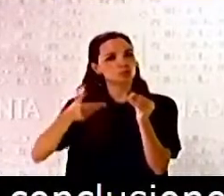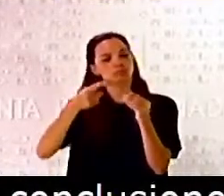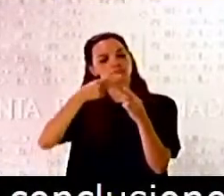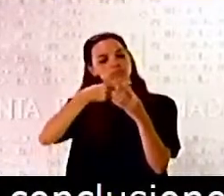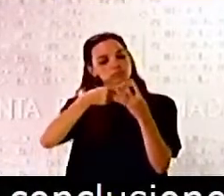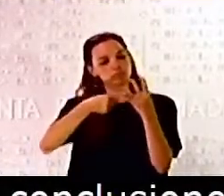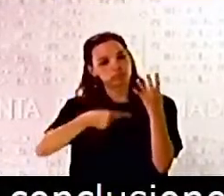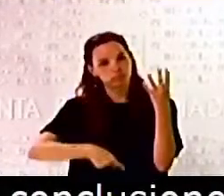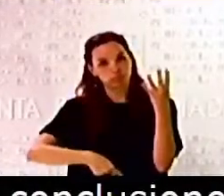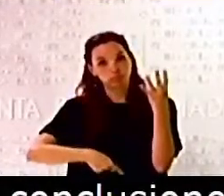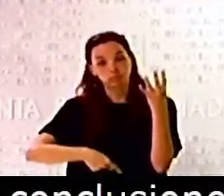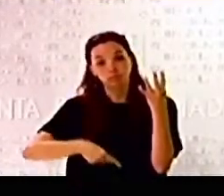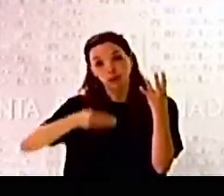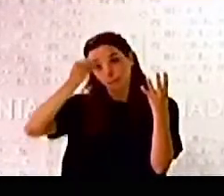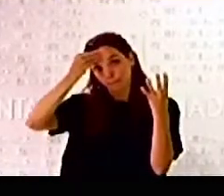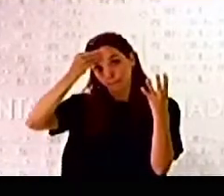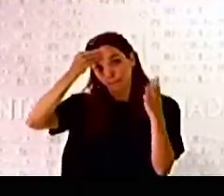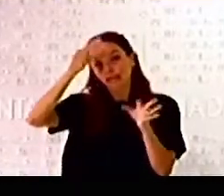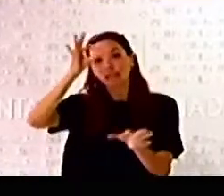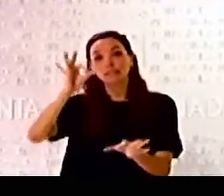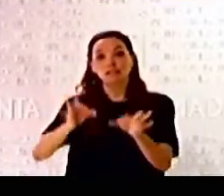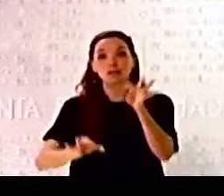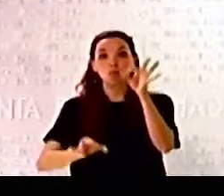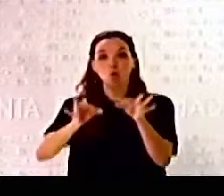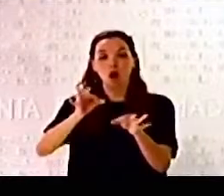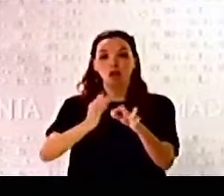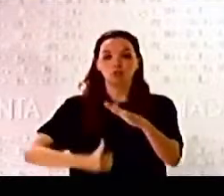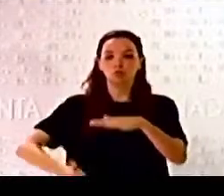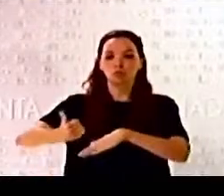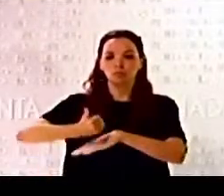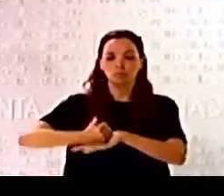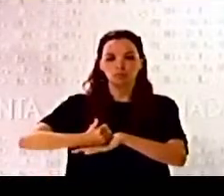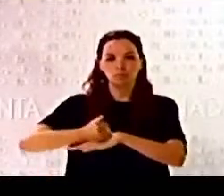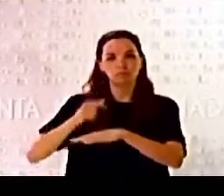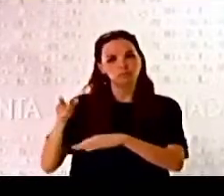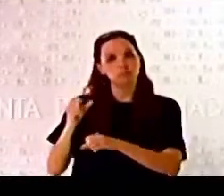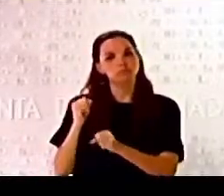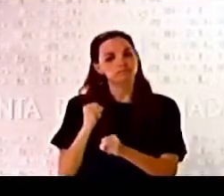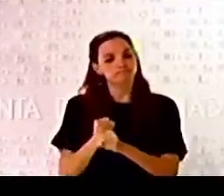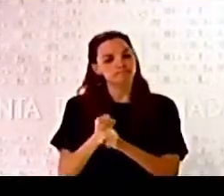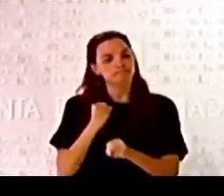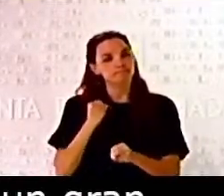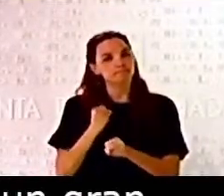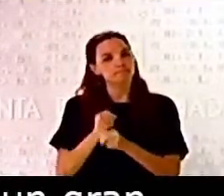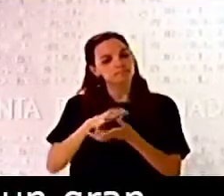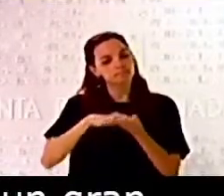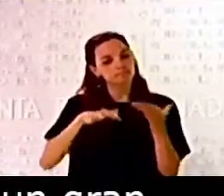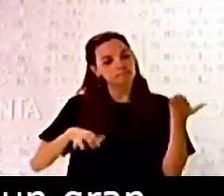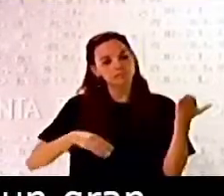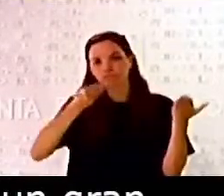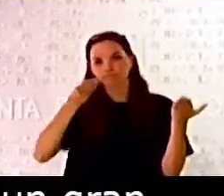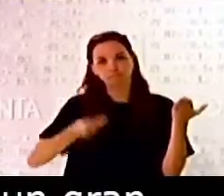Y yo creo que el Tribunal Supremo ha hecho un gran ejercicio en la redacción de esa sentencia.